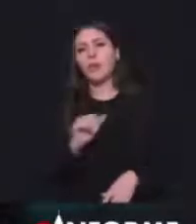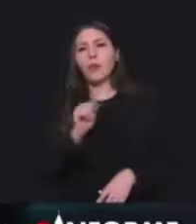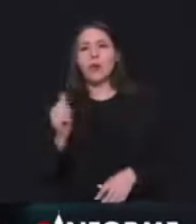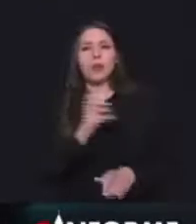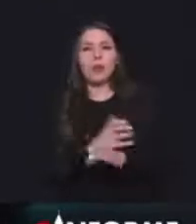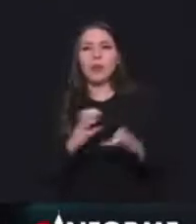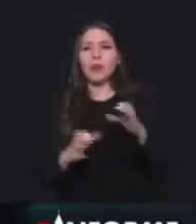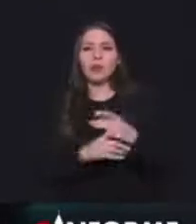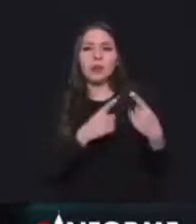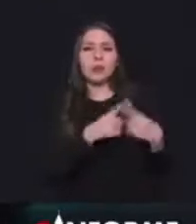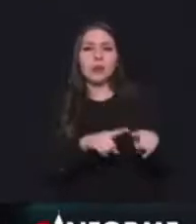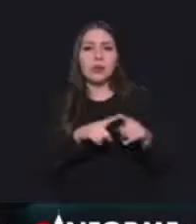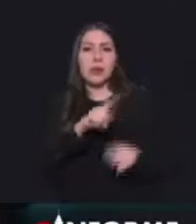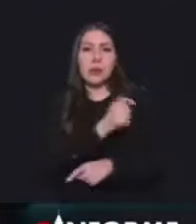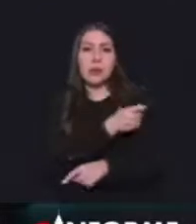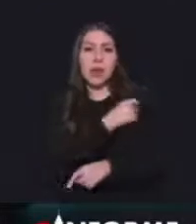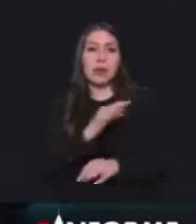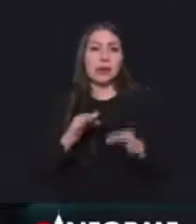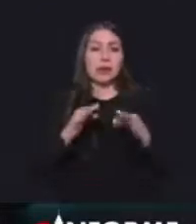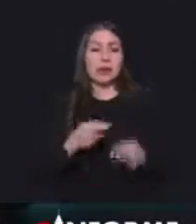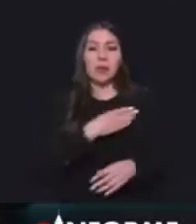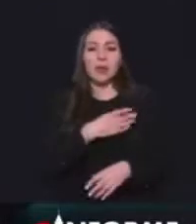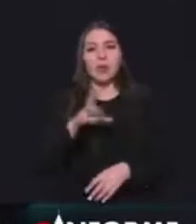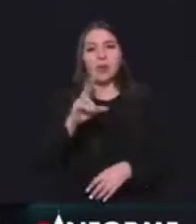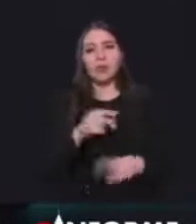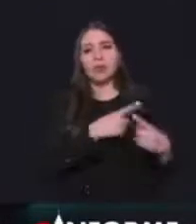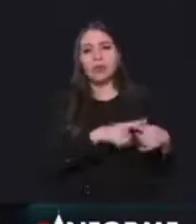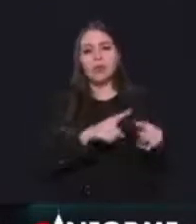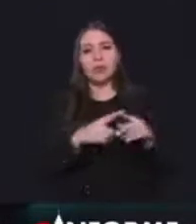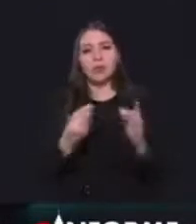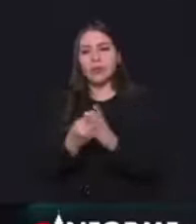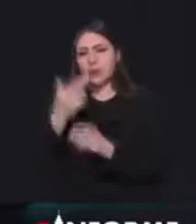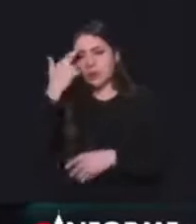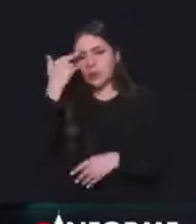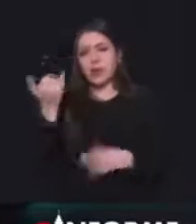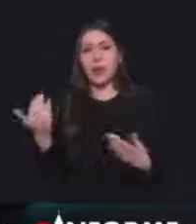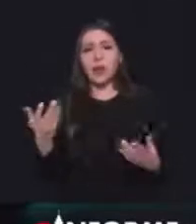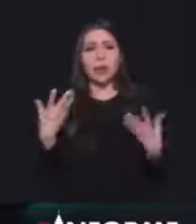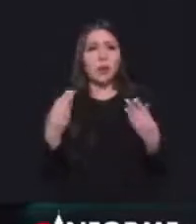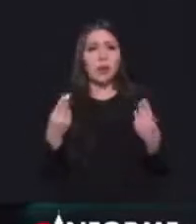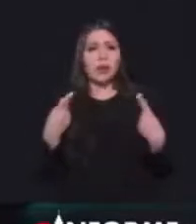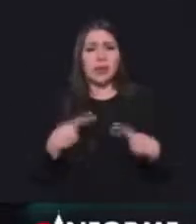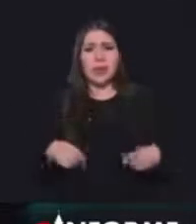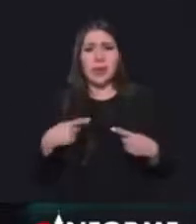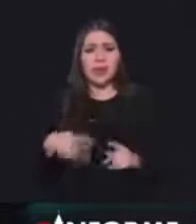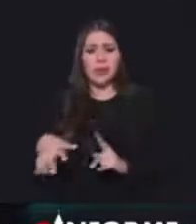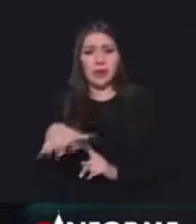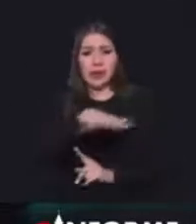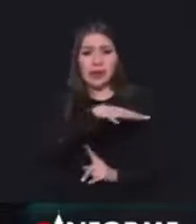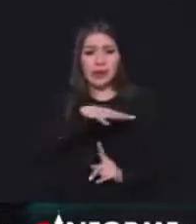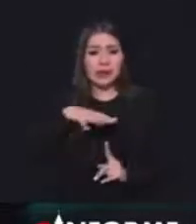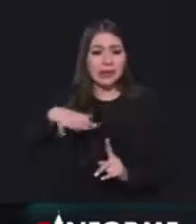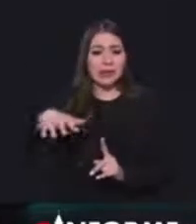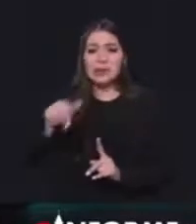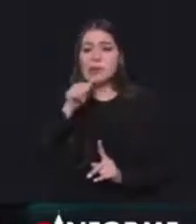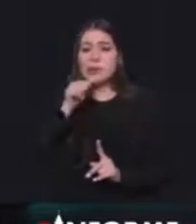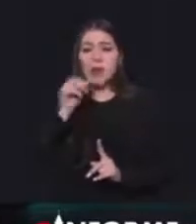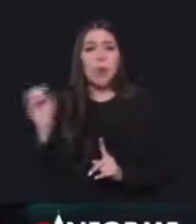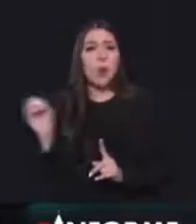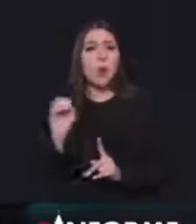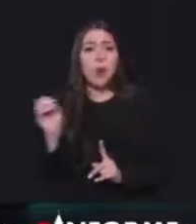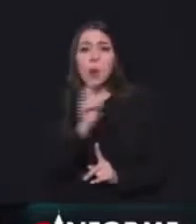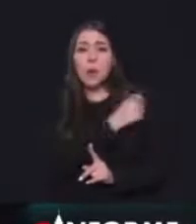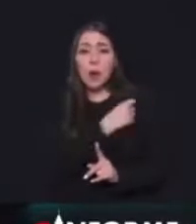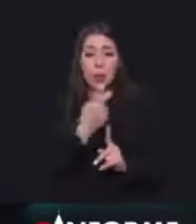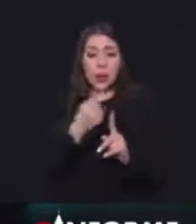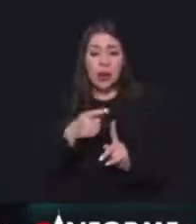tener el efecto que estamos esperando, y alrededor hay mucha gente que no está vacunada y se tienen que seguir cuidando entre